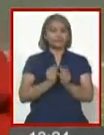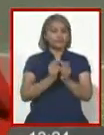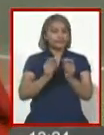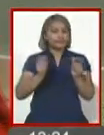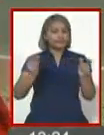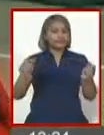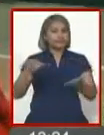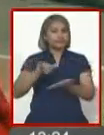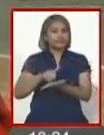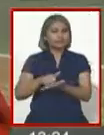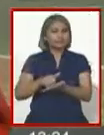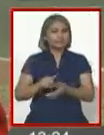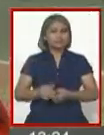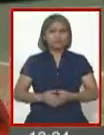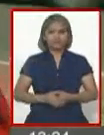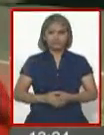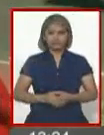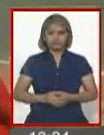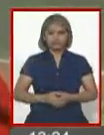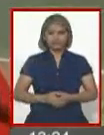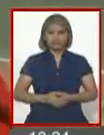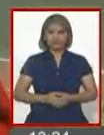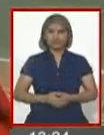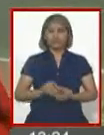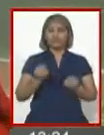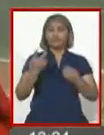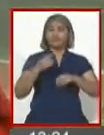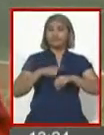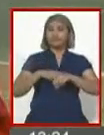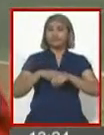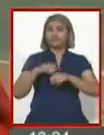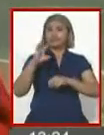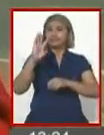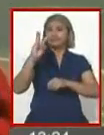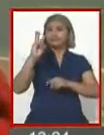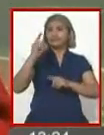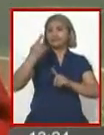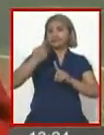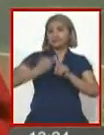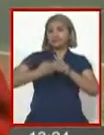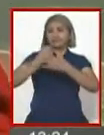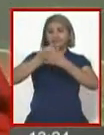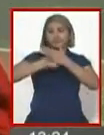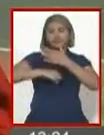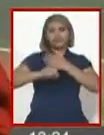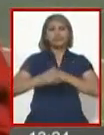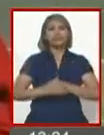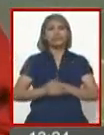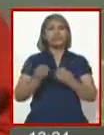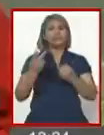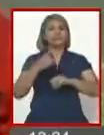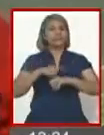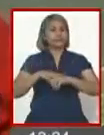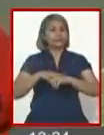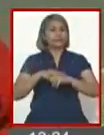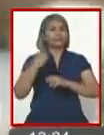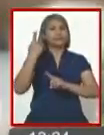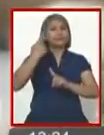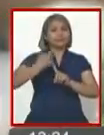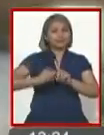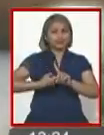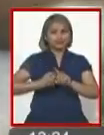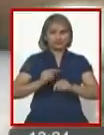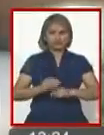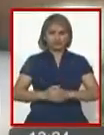crecimiento y engorde más. ¿Y cuánto tiempo nació? De seis meses. ¿6 meses? Sí. ¿Ahora cuánto tiempo tiene? Tiene un